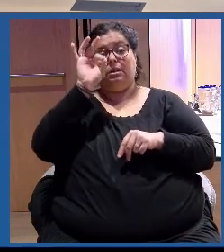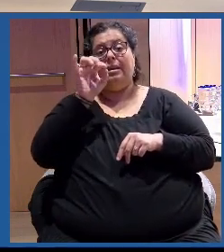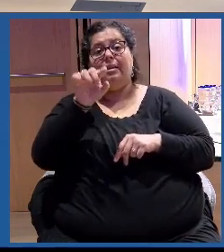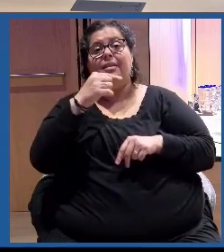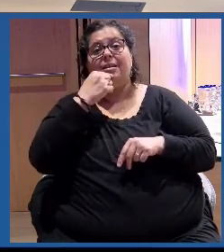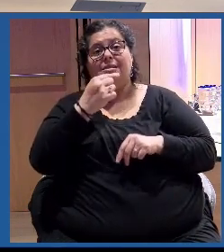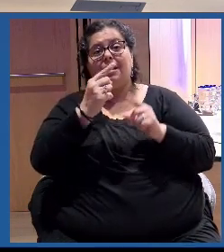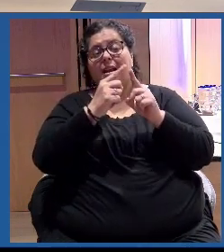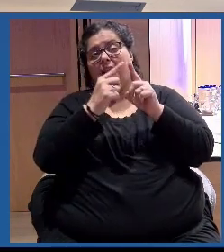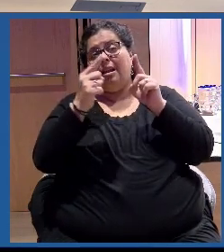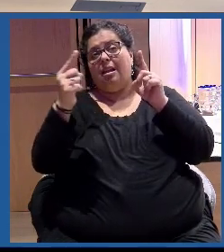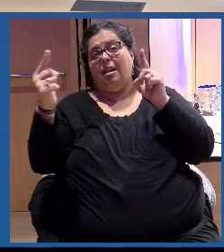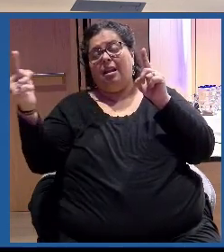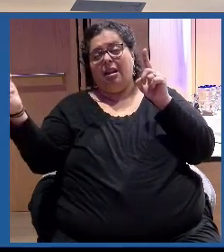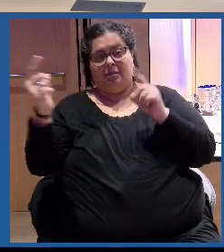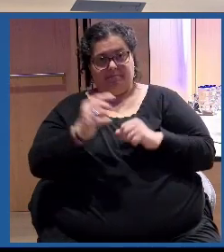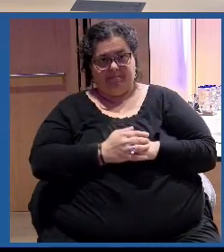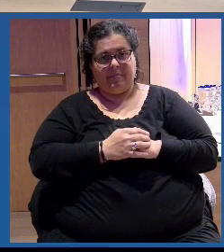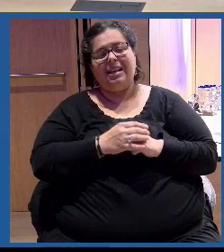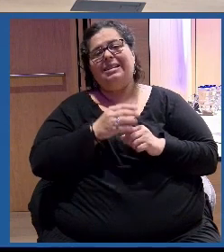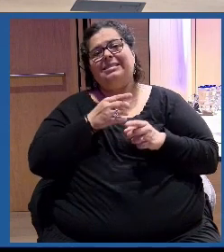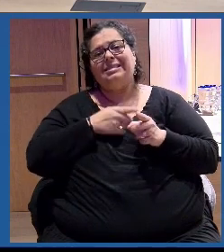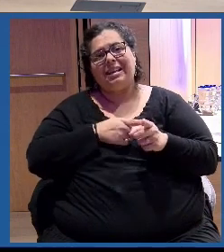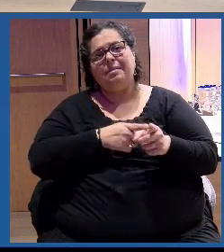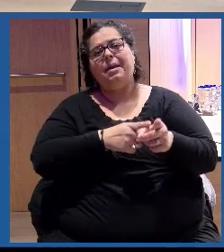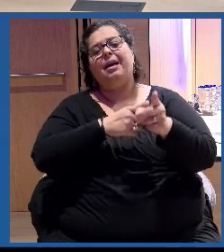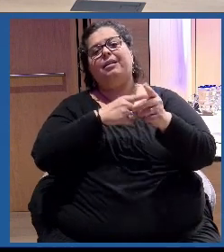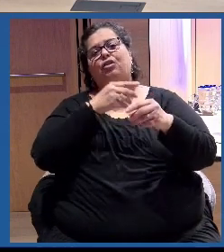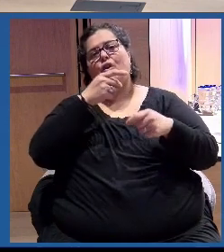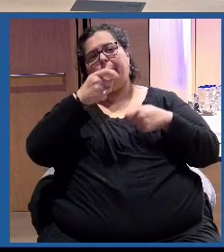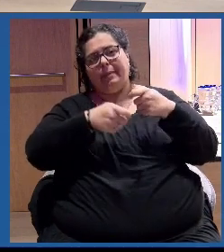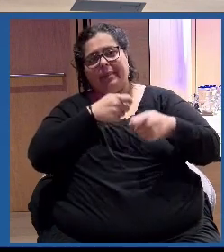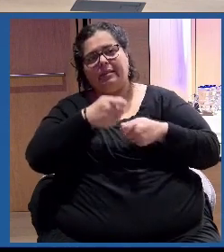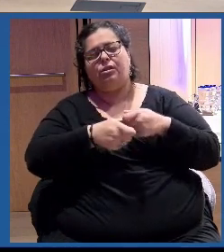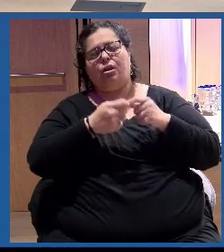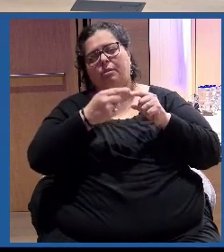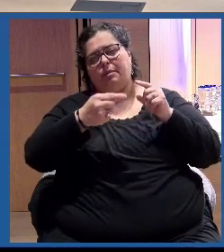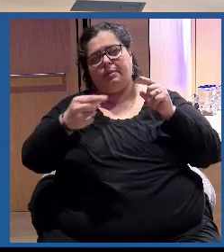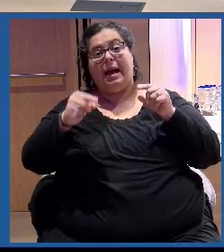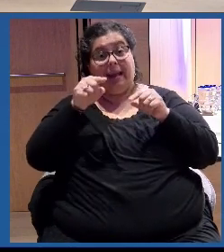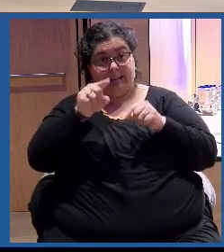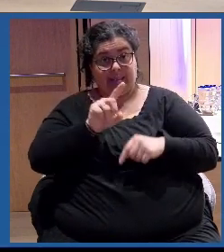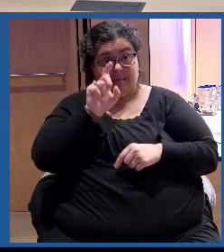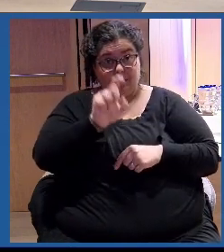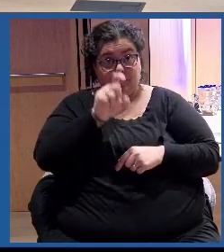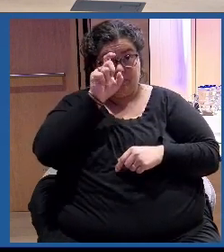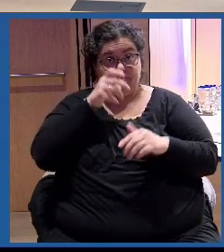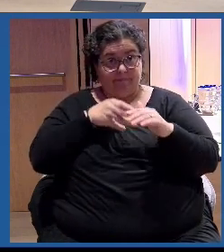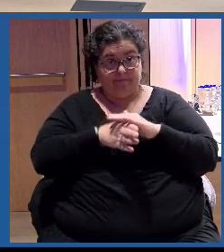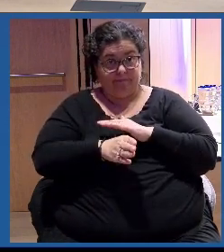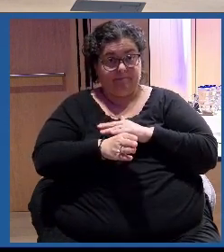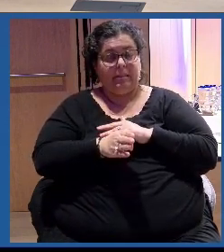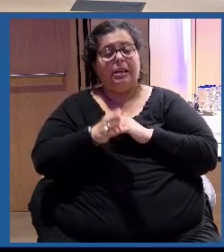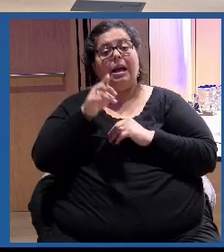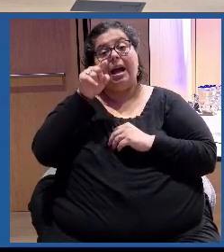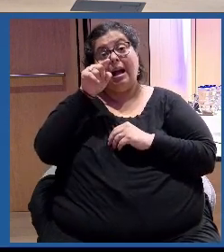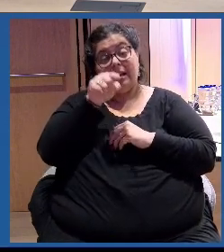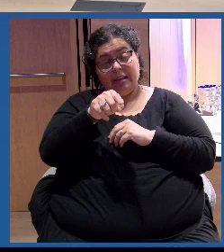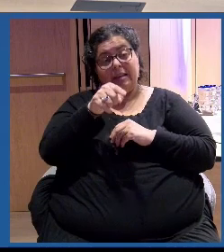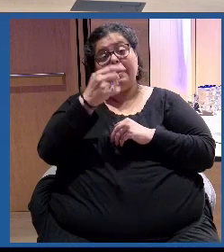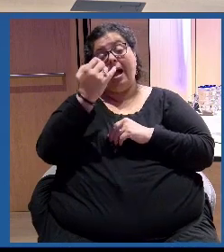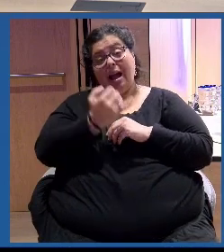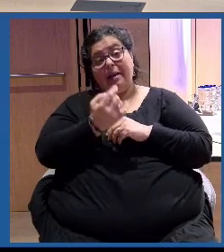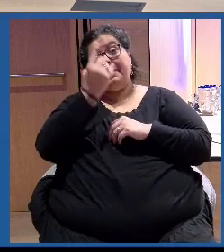tiene el nombre largo, Observatorio para el Seguimiento de la Implementación, etc. Nos metemos ahí y ahí tenemos